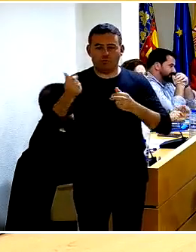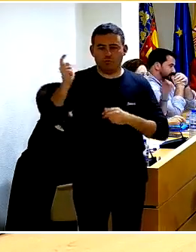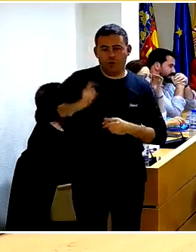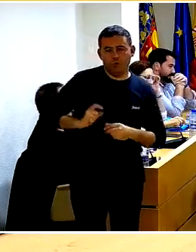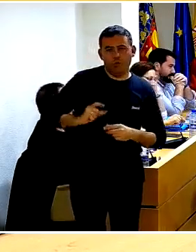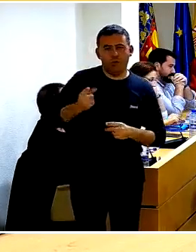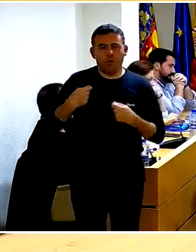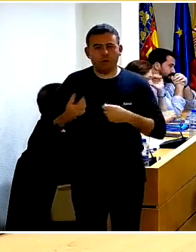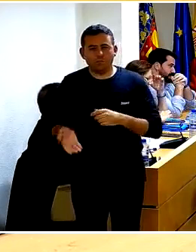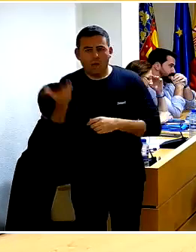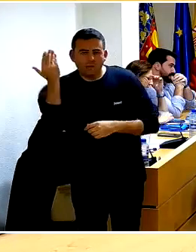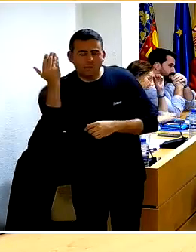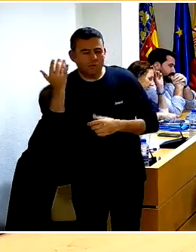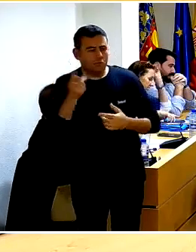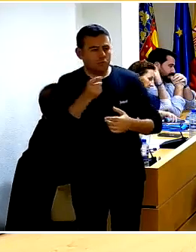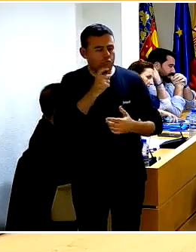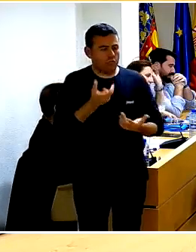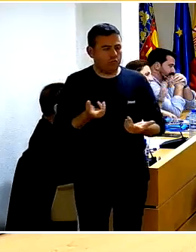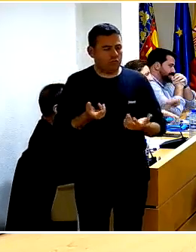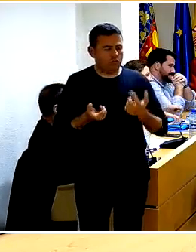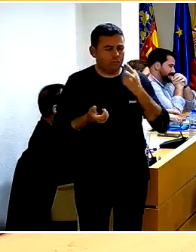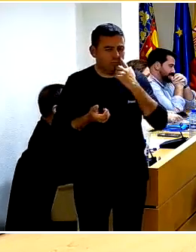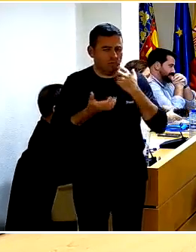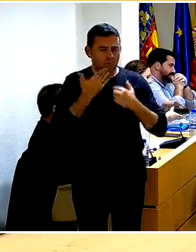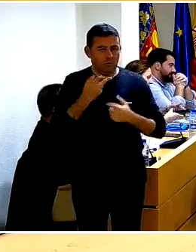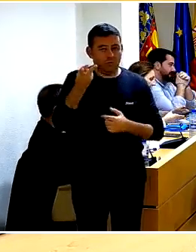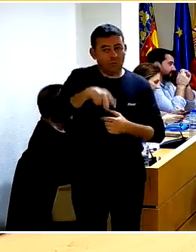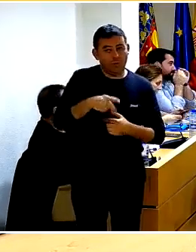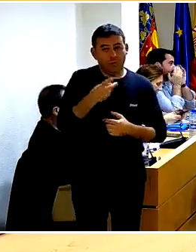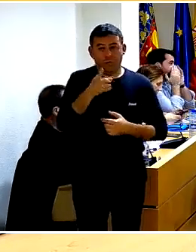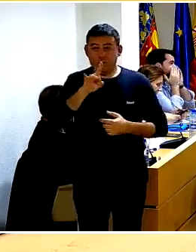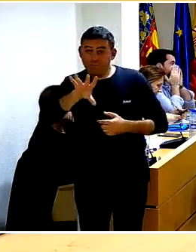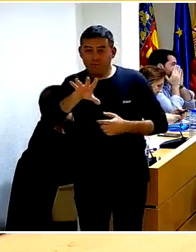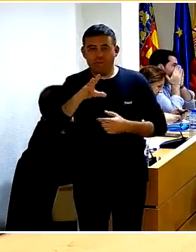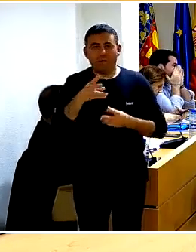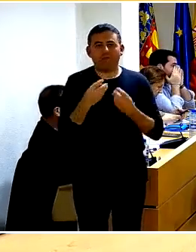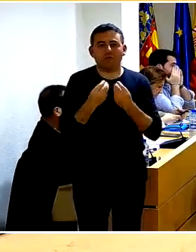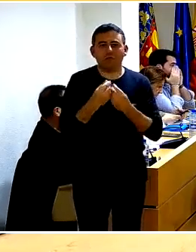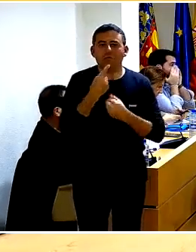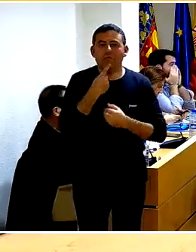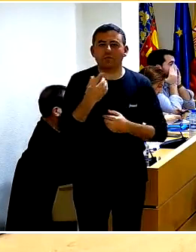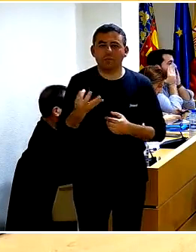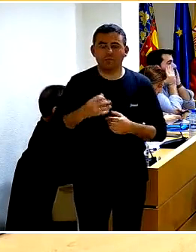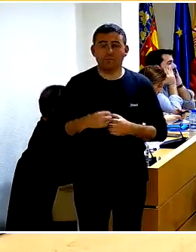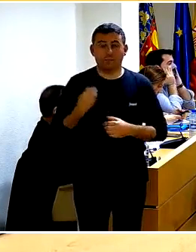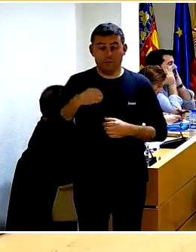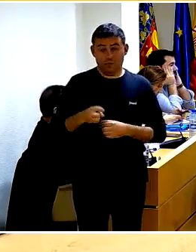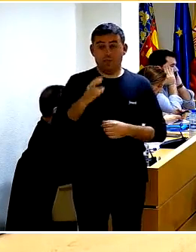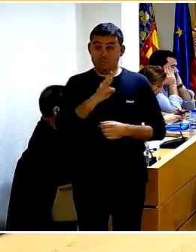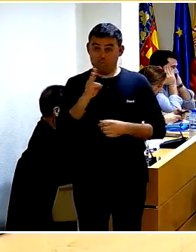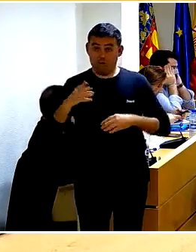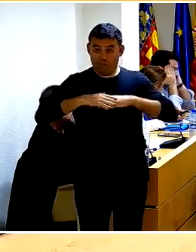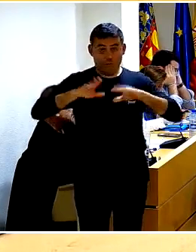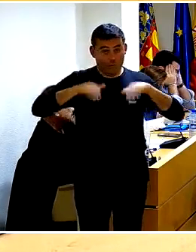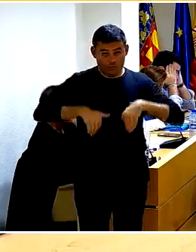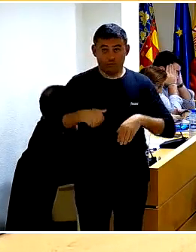Vamos a los datos y averiguamos. Miren, en el presupuesto del año 2015, el último gobierno del Partido Popular gastó